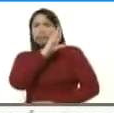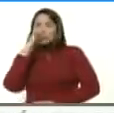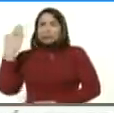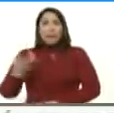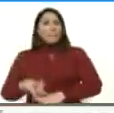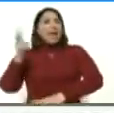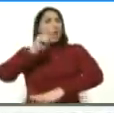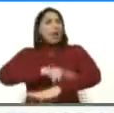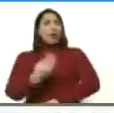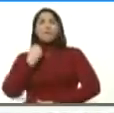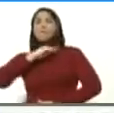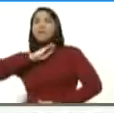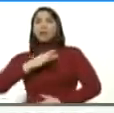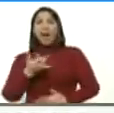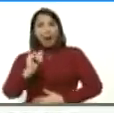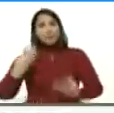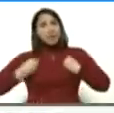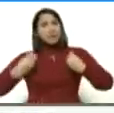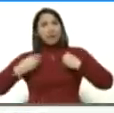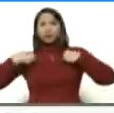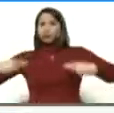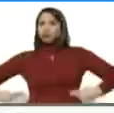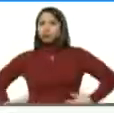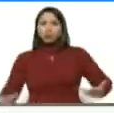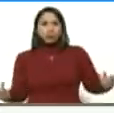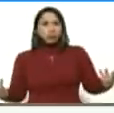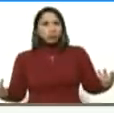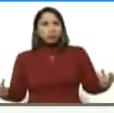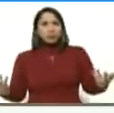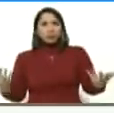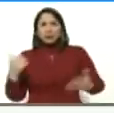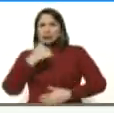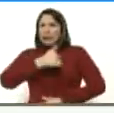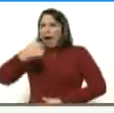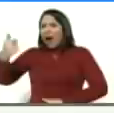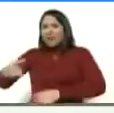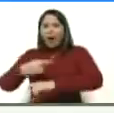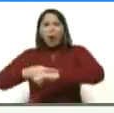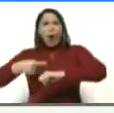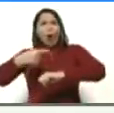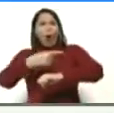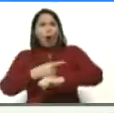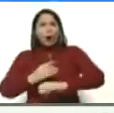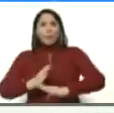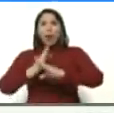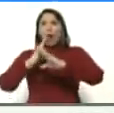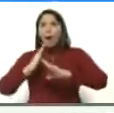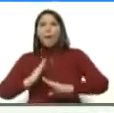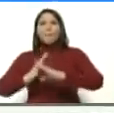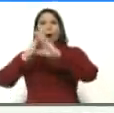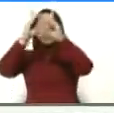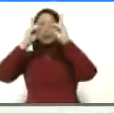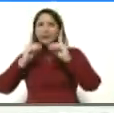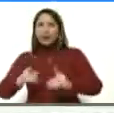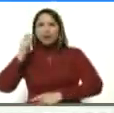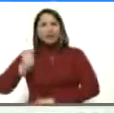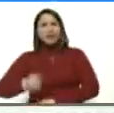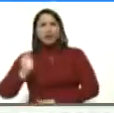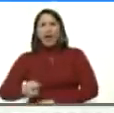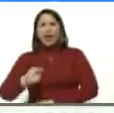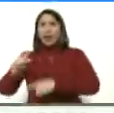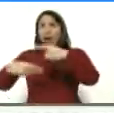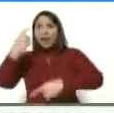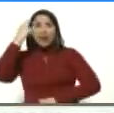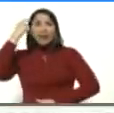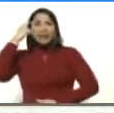peor pandemia que está viviendo la humanidad. Y cada hora que ellos retrasan la decisión del tribunal, cada día